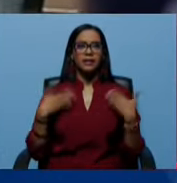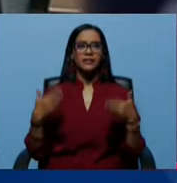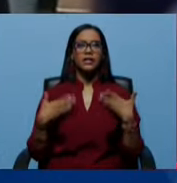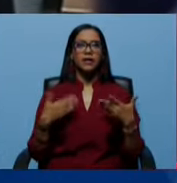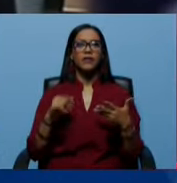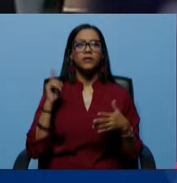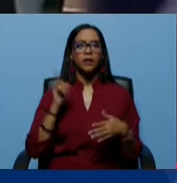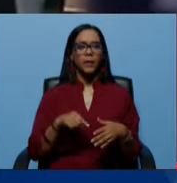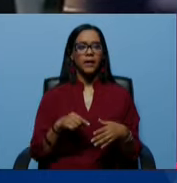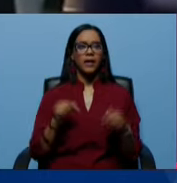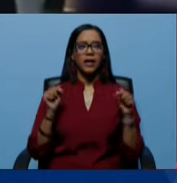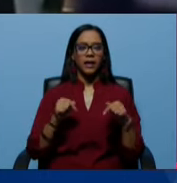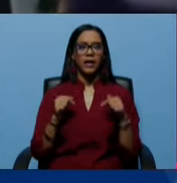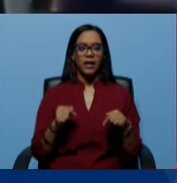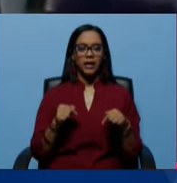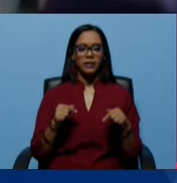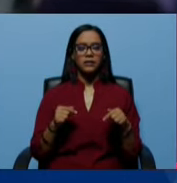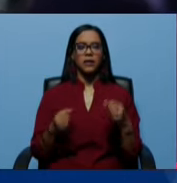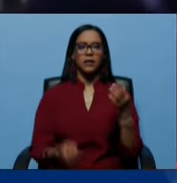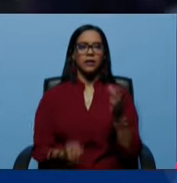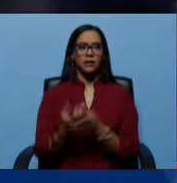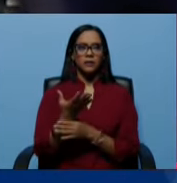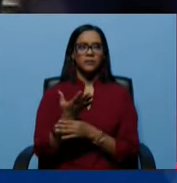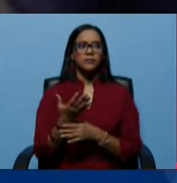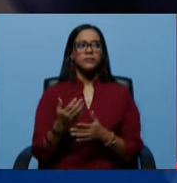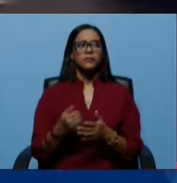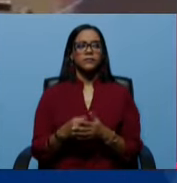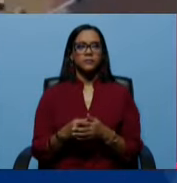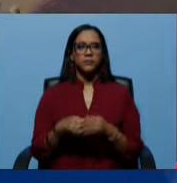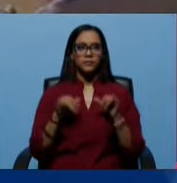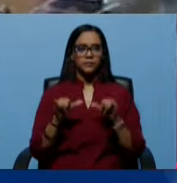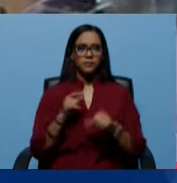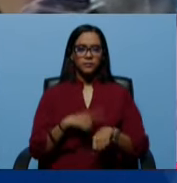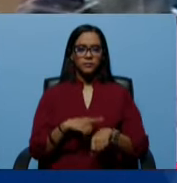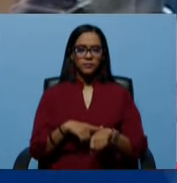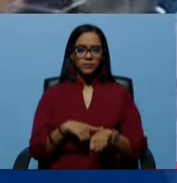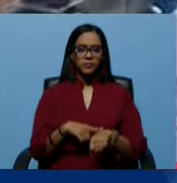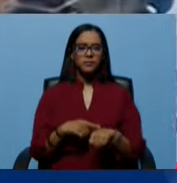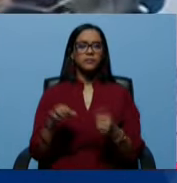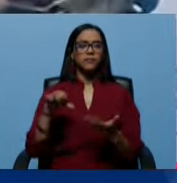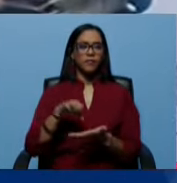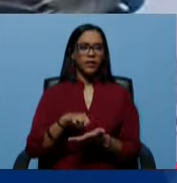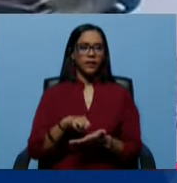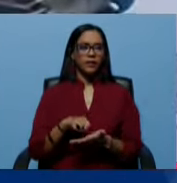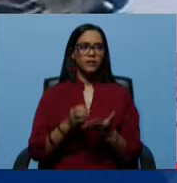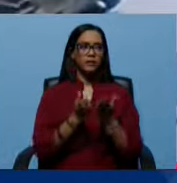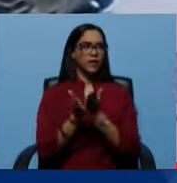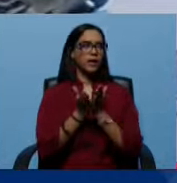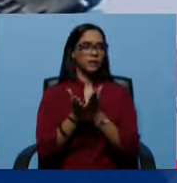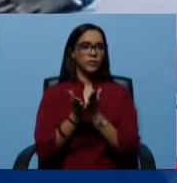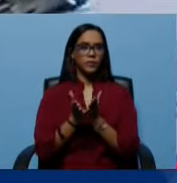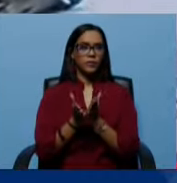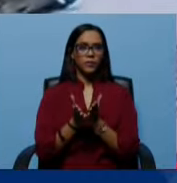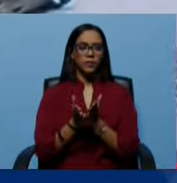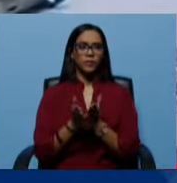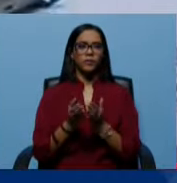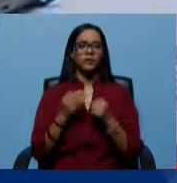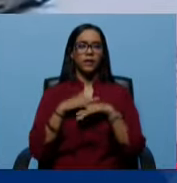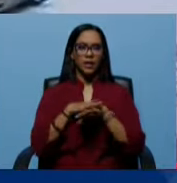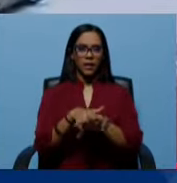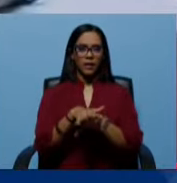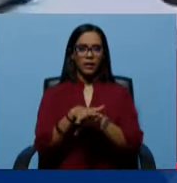también esta inauguración, que al mismo tiempo este Centro de Estudios Integrales CEIBA